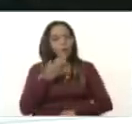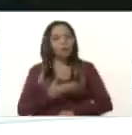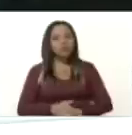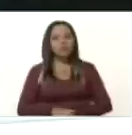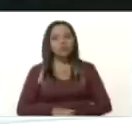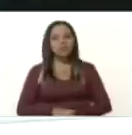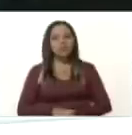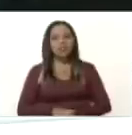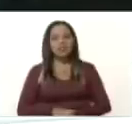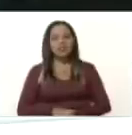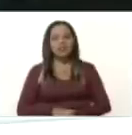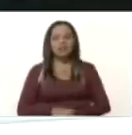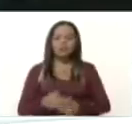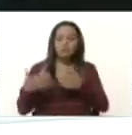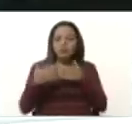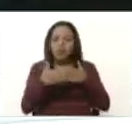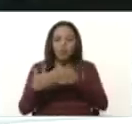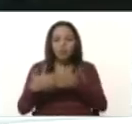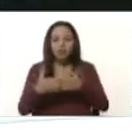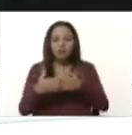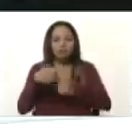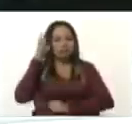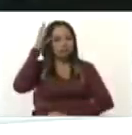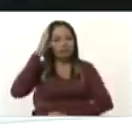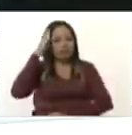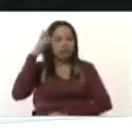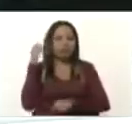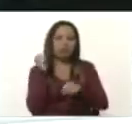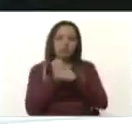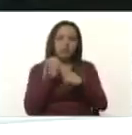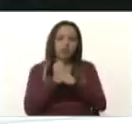jóvenes, luchadoras, capaces, trabajadoras,